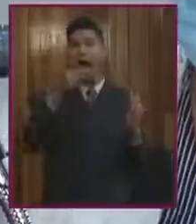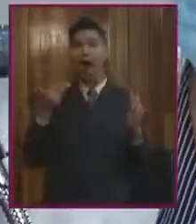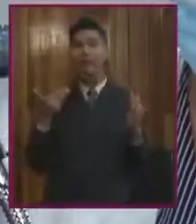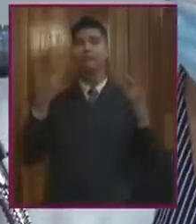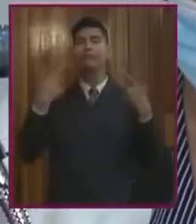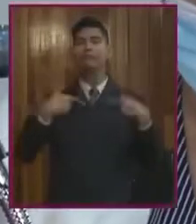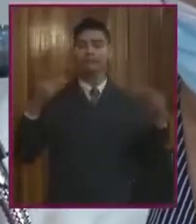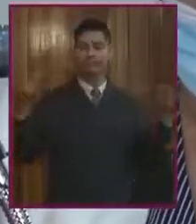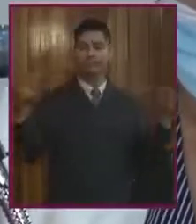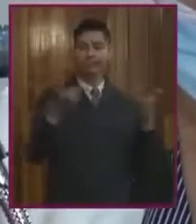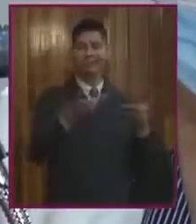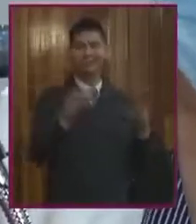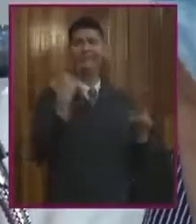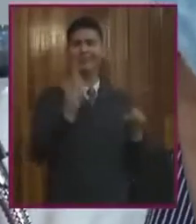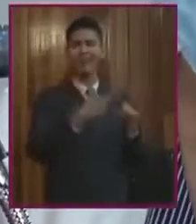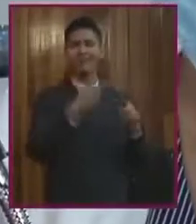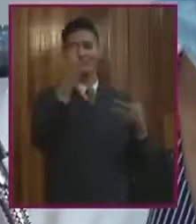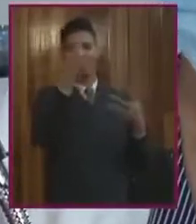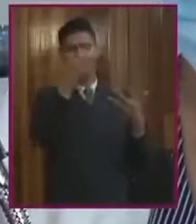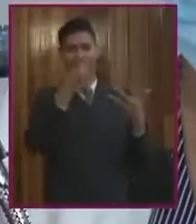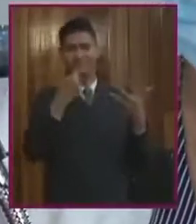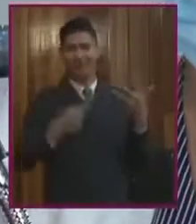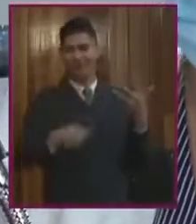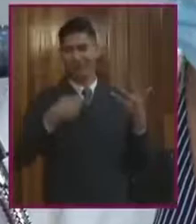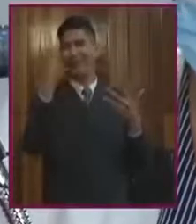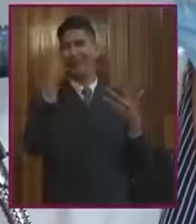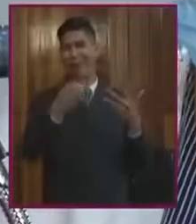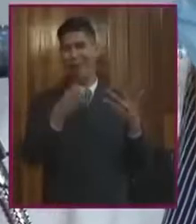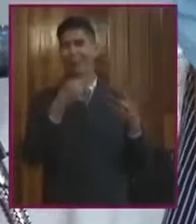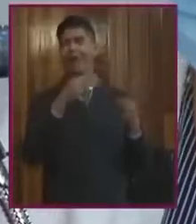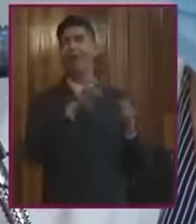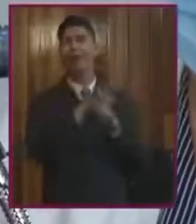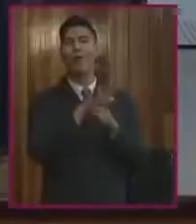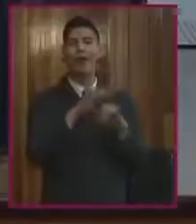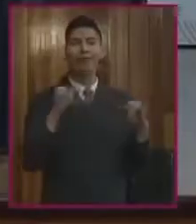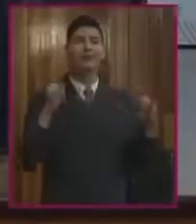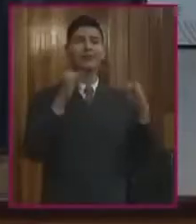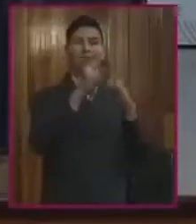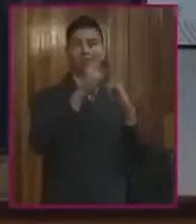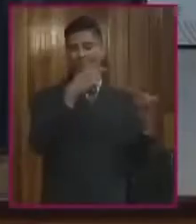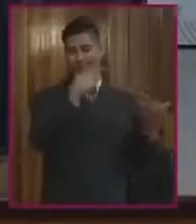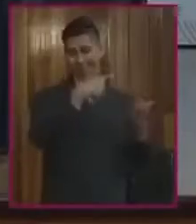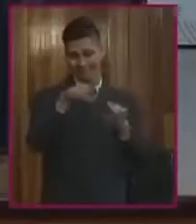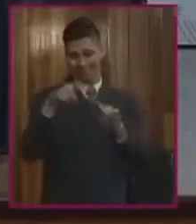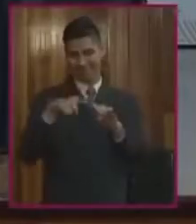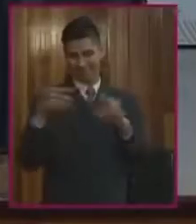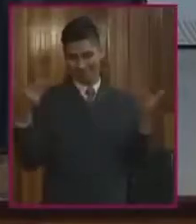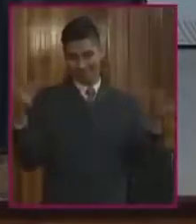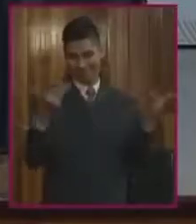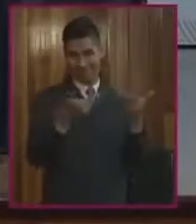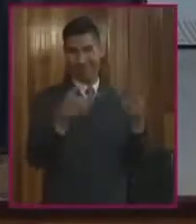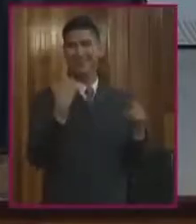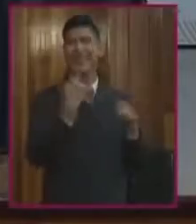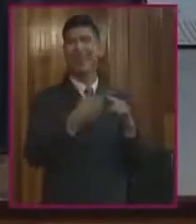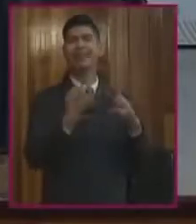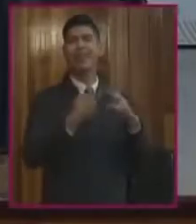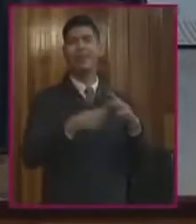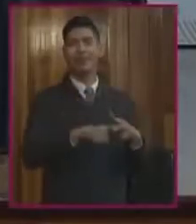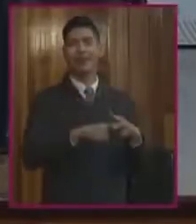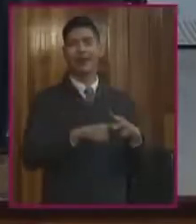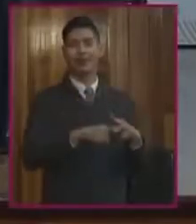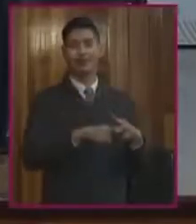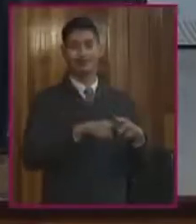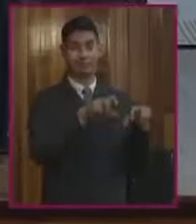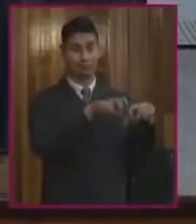la institución de la que provenimos, la entidad federativa, y bueno, pues adelante, empezamos. ¿De qué